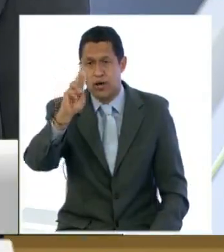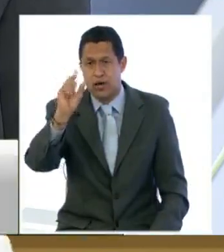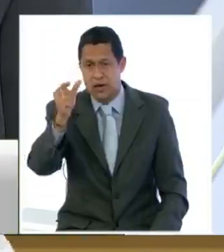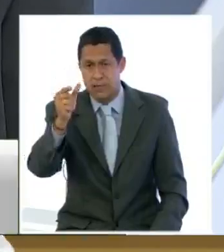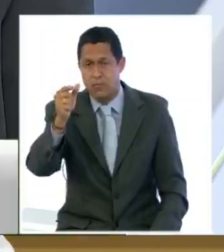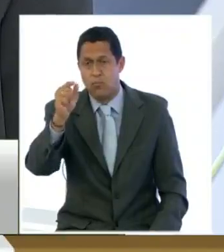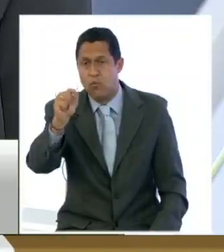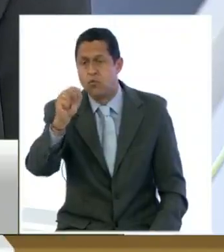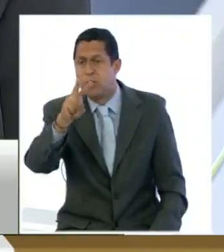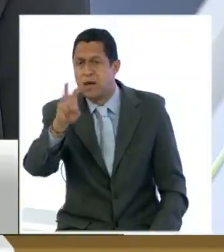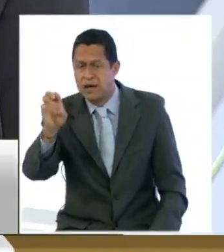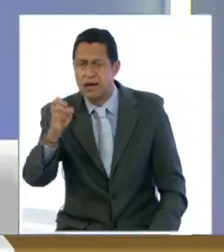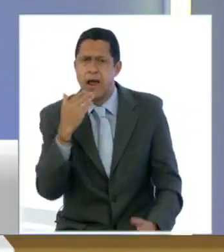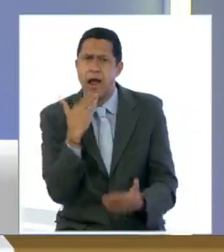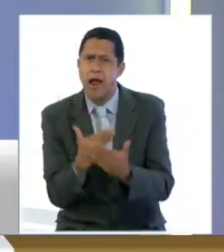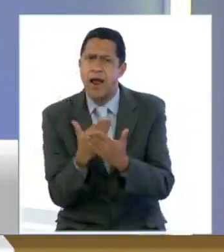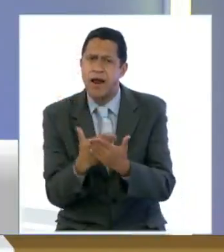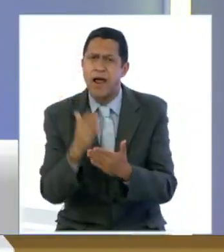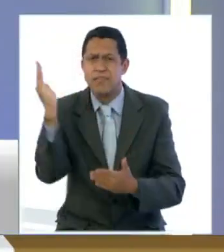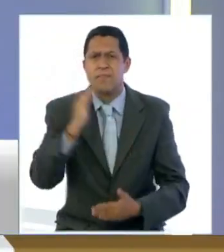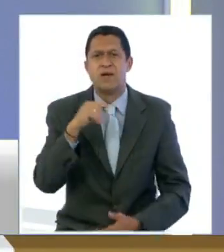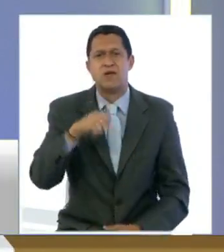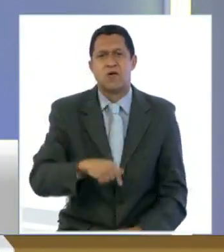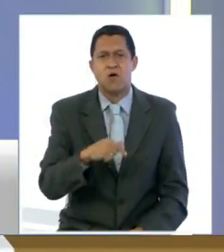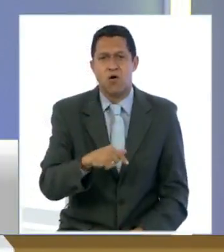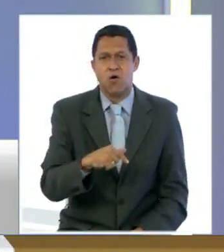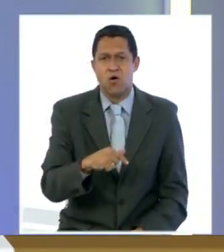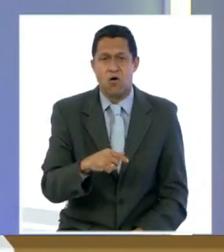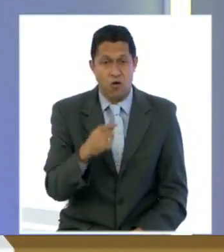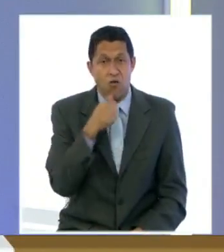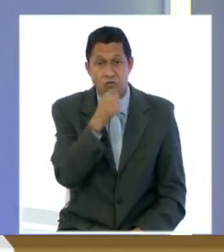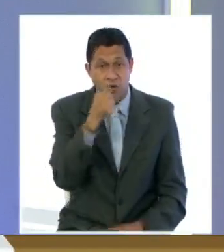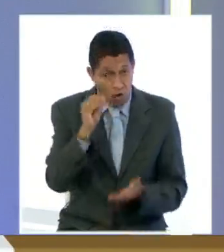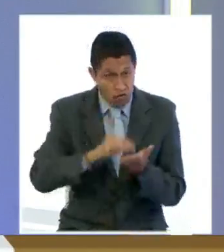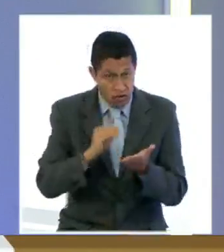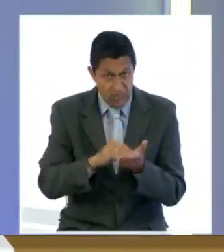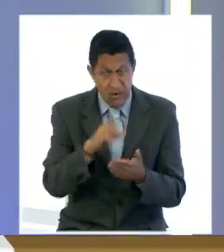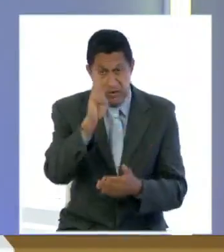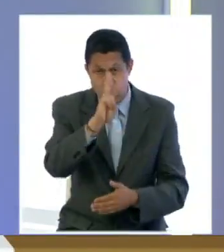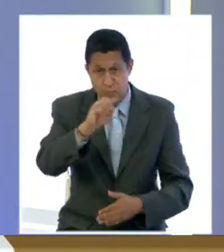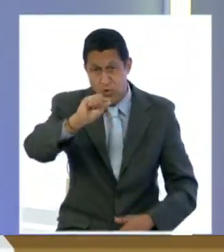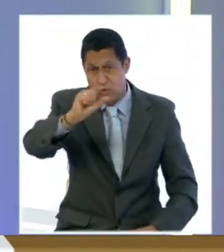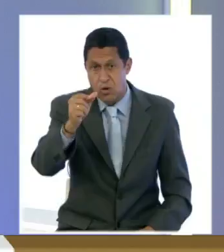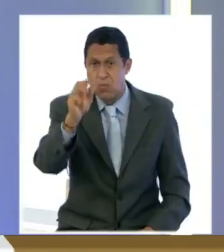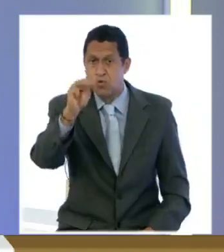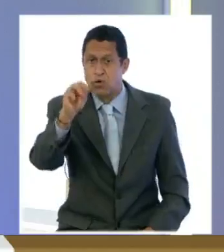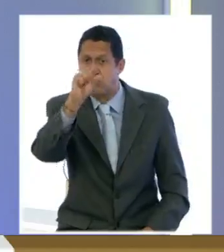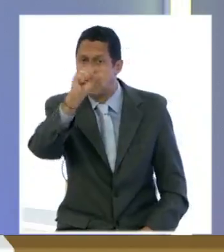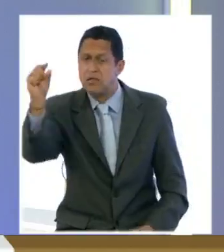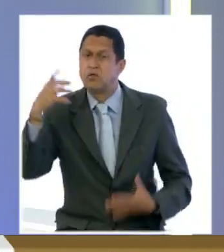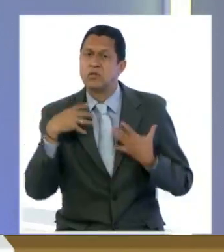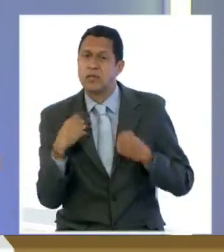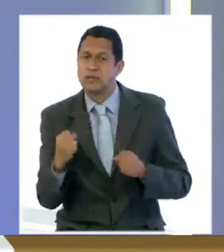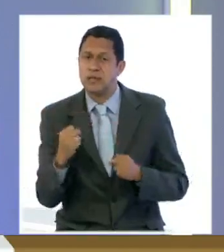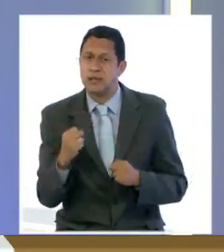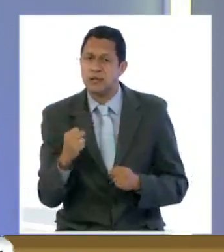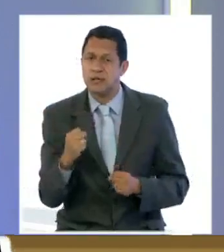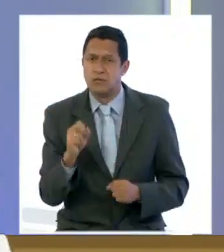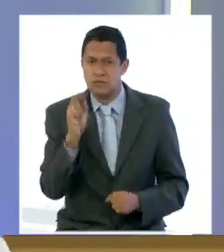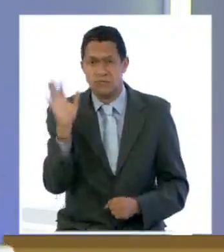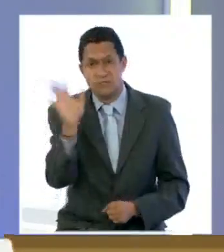www.celíacosvenezuela.org.be. Muy bien, agradecemos la presencia del día de hoy. Usted quiere ver esta entrevista otra vez, visite www.globovisor.com en la sección de salud.